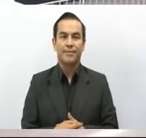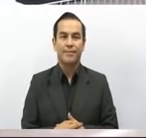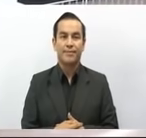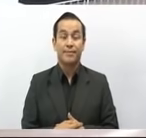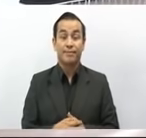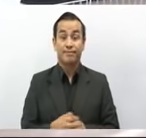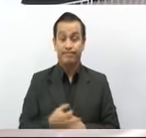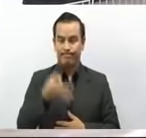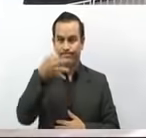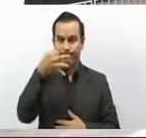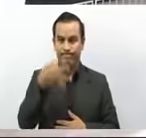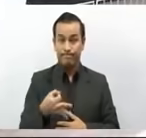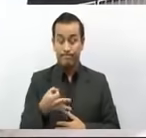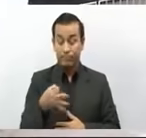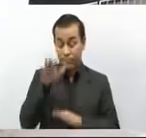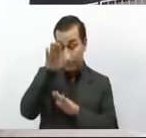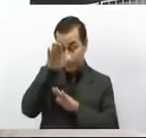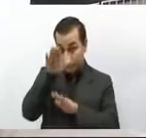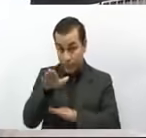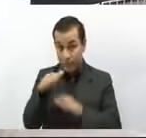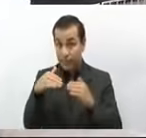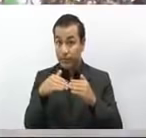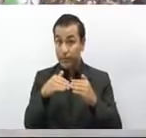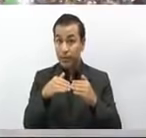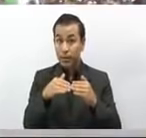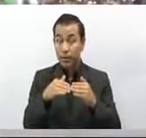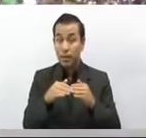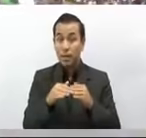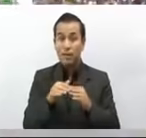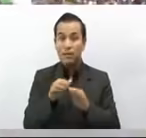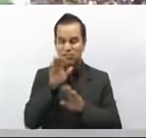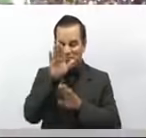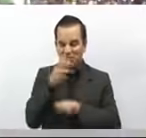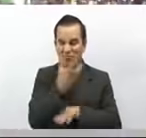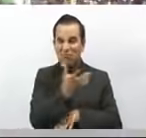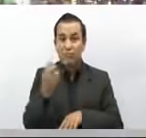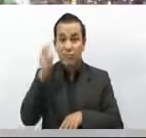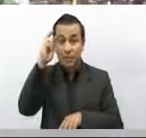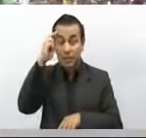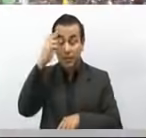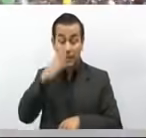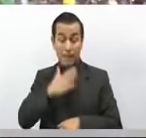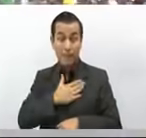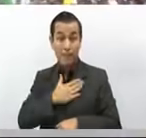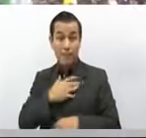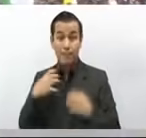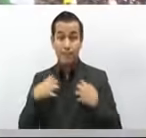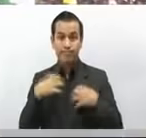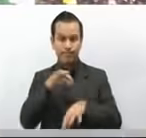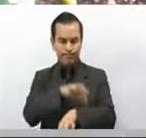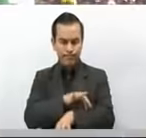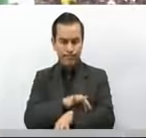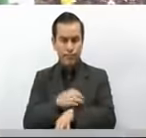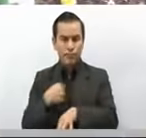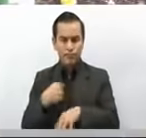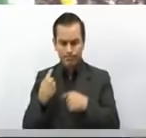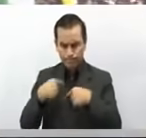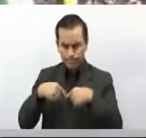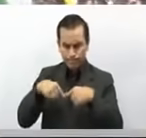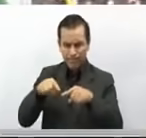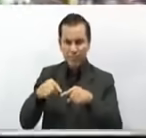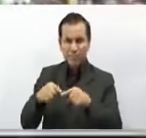La disciplina, el honor y la lealtad son palabras que reinan en mi vida. Soy cadete preparado para